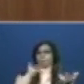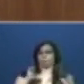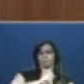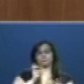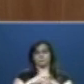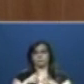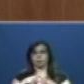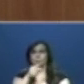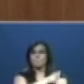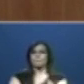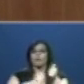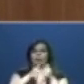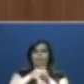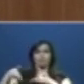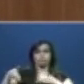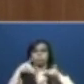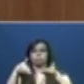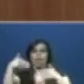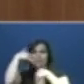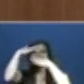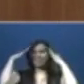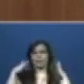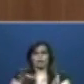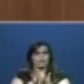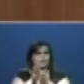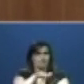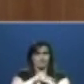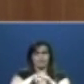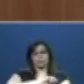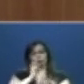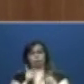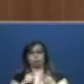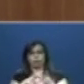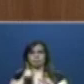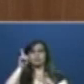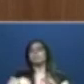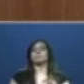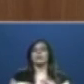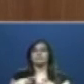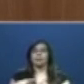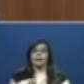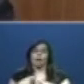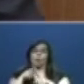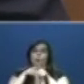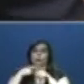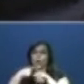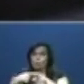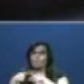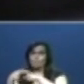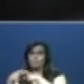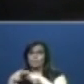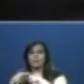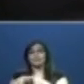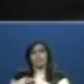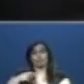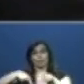priorizar las rutas que atienden a servicios esenciales y tres extender el uso compartido del transporte escolar según la experiencia piloto